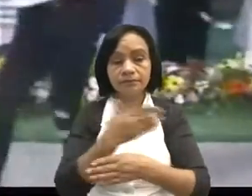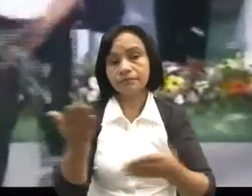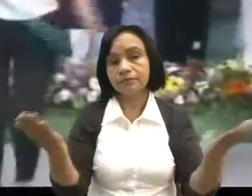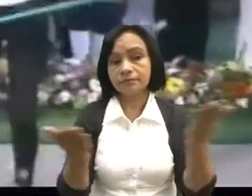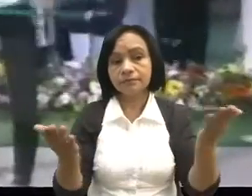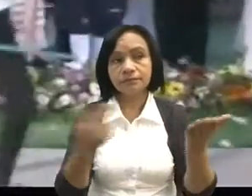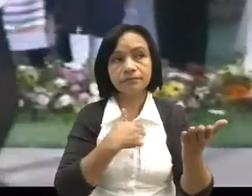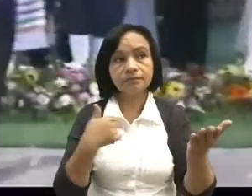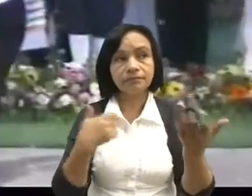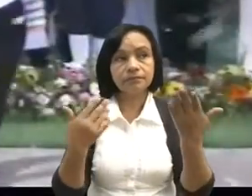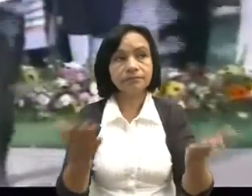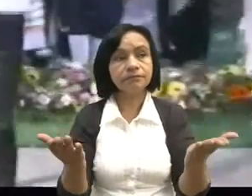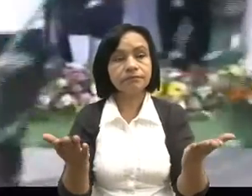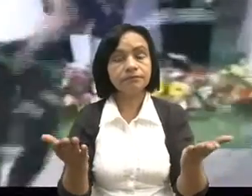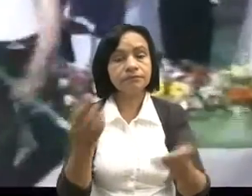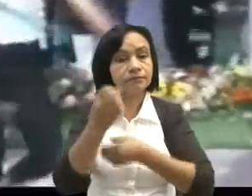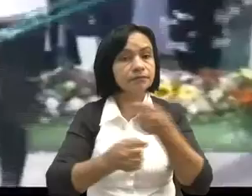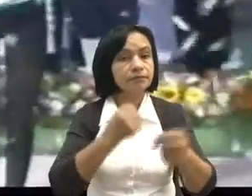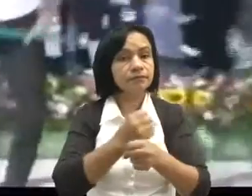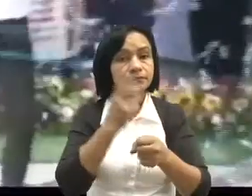qué condiciones. En el año